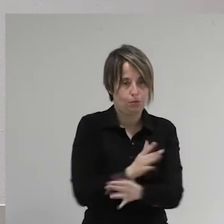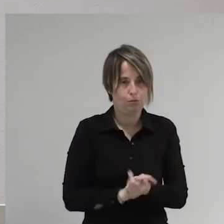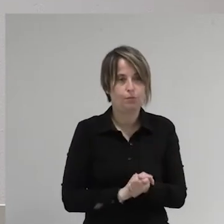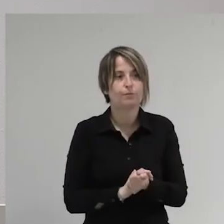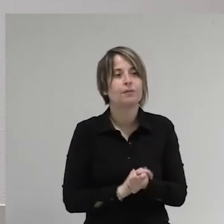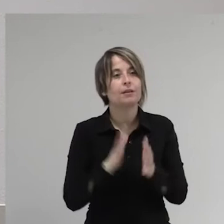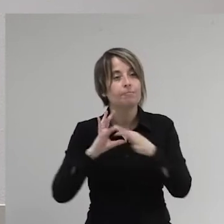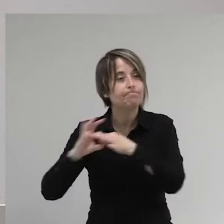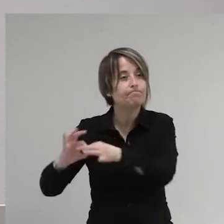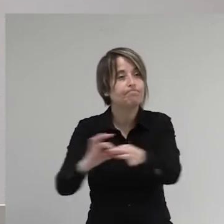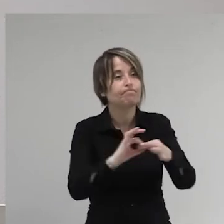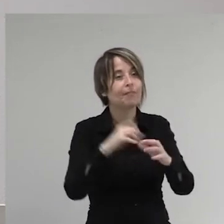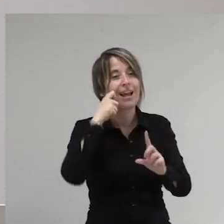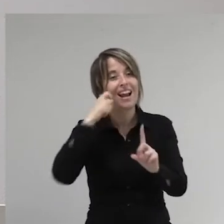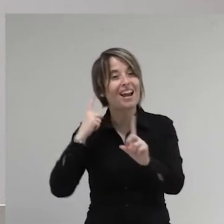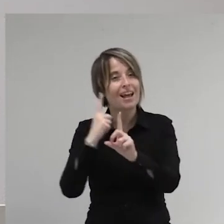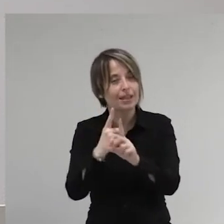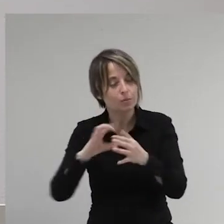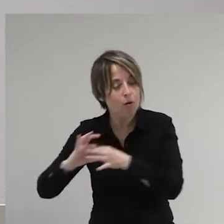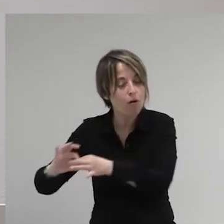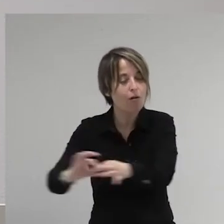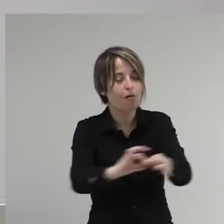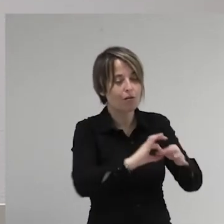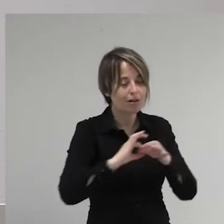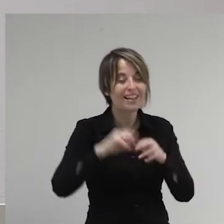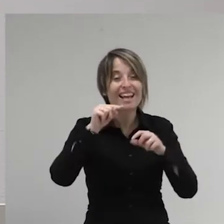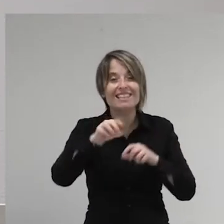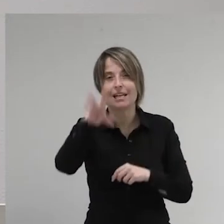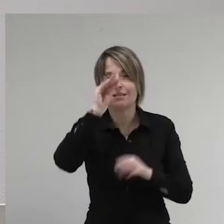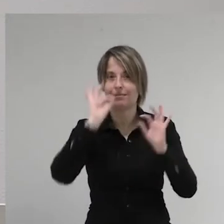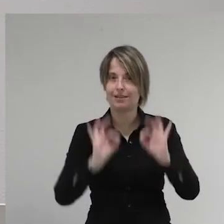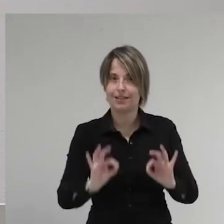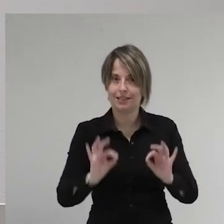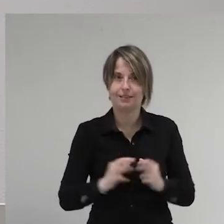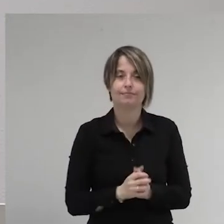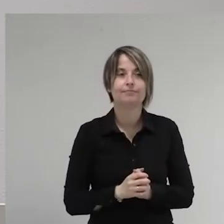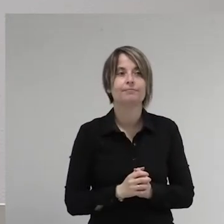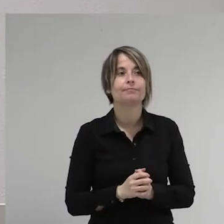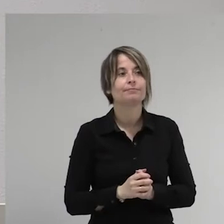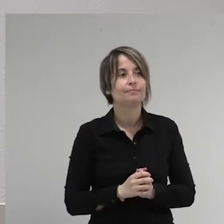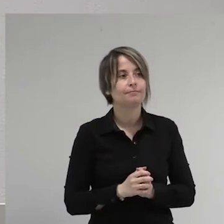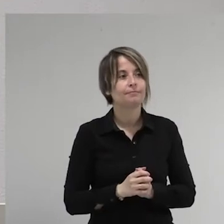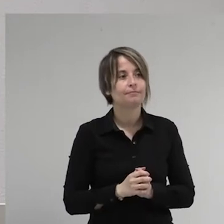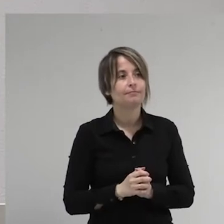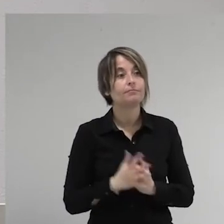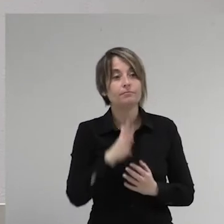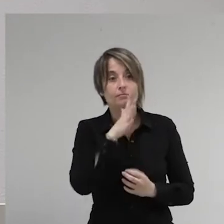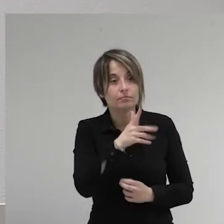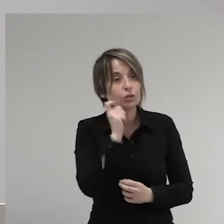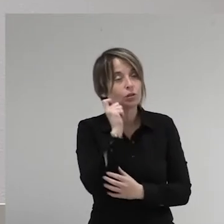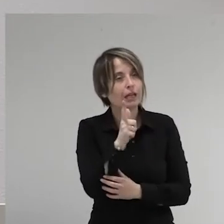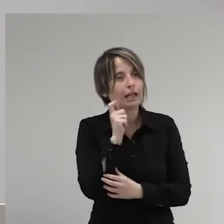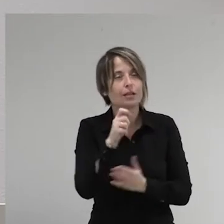es entender el racismo desde esos parámetros y no otros. En ese sentido, muchas veces hay